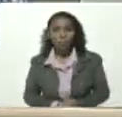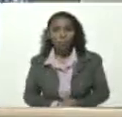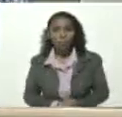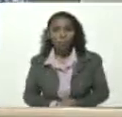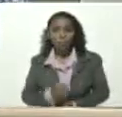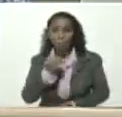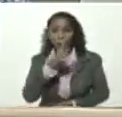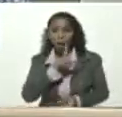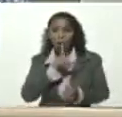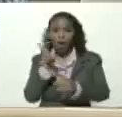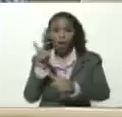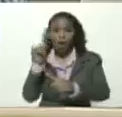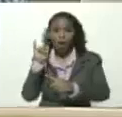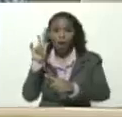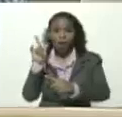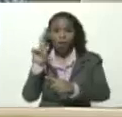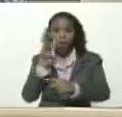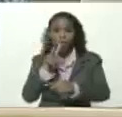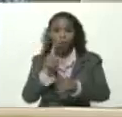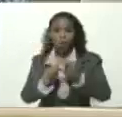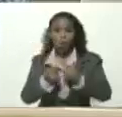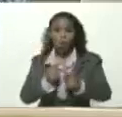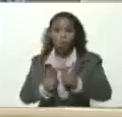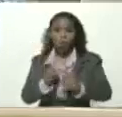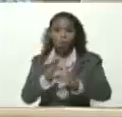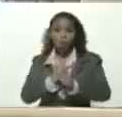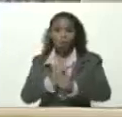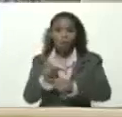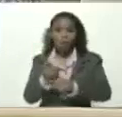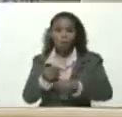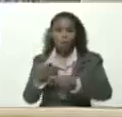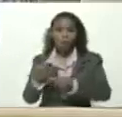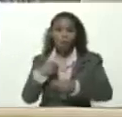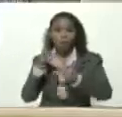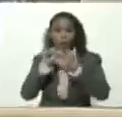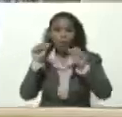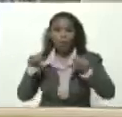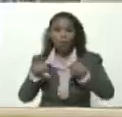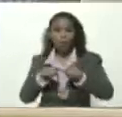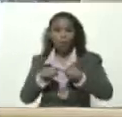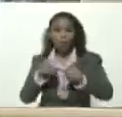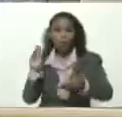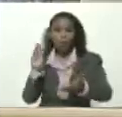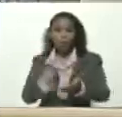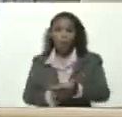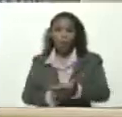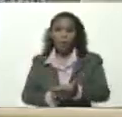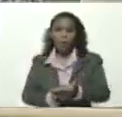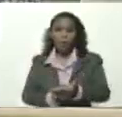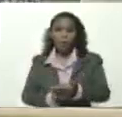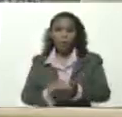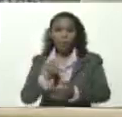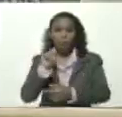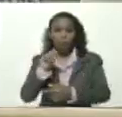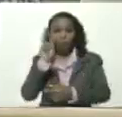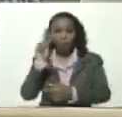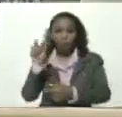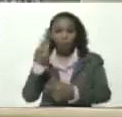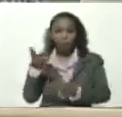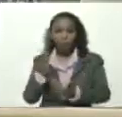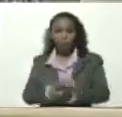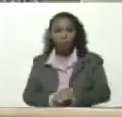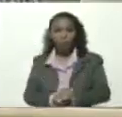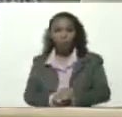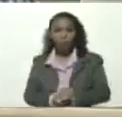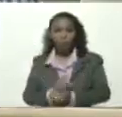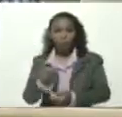Bueno, ahí hay dos cosas. La confiabilidad está dada por el sistema que está blindado desde el punto de vista de